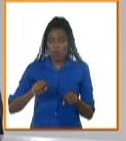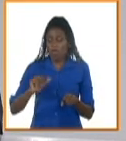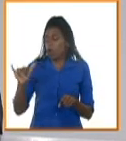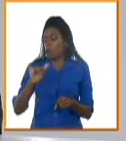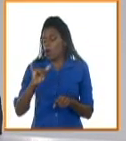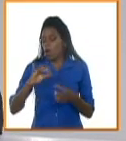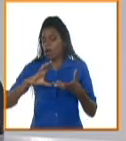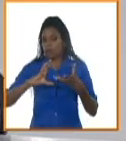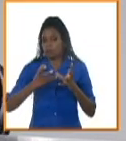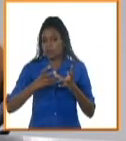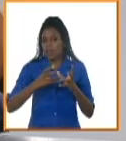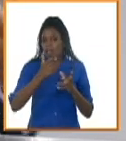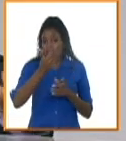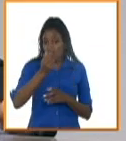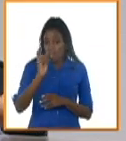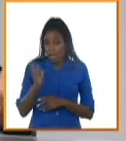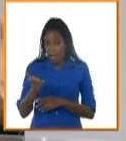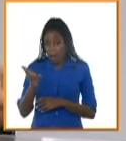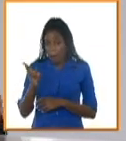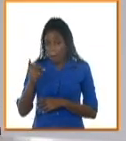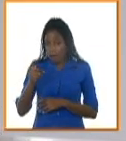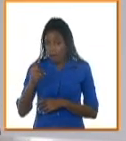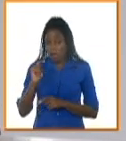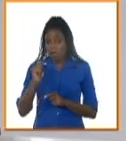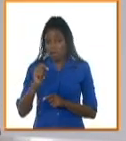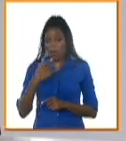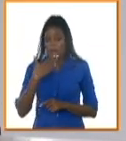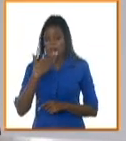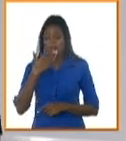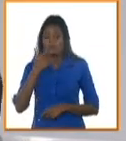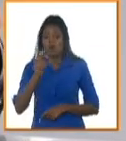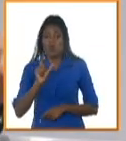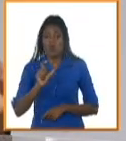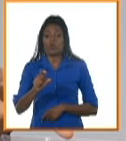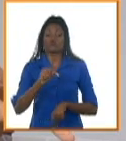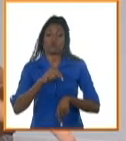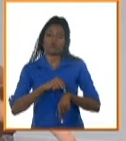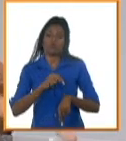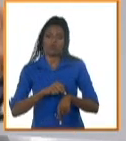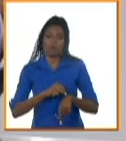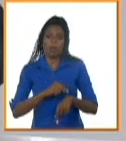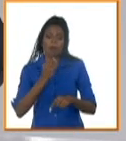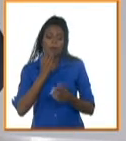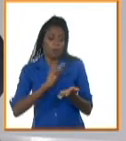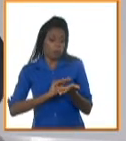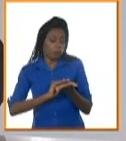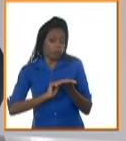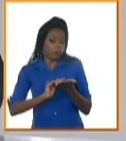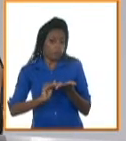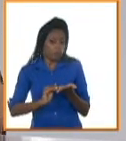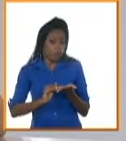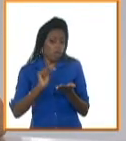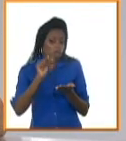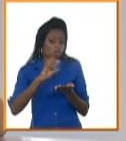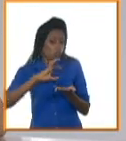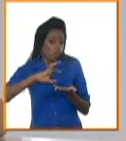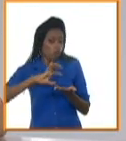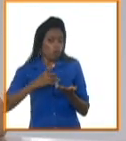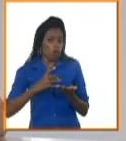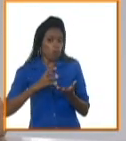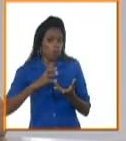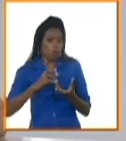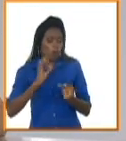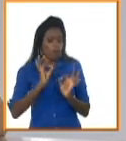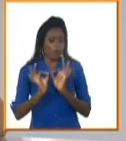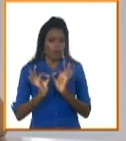han dado también mejores índices de disponibilidad en los últimos tiempos y la disponibilidad es una variable de